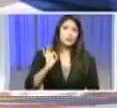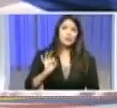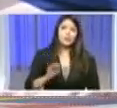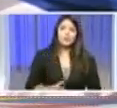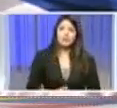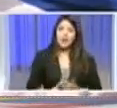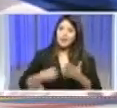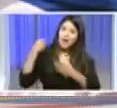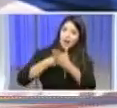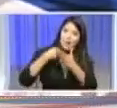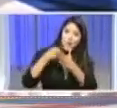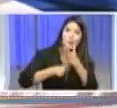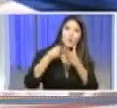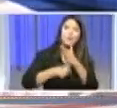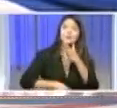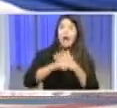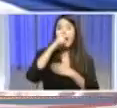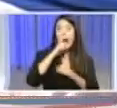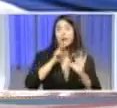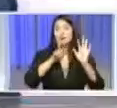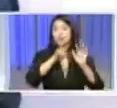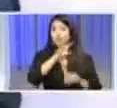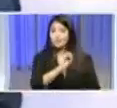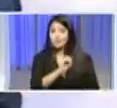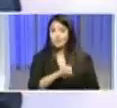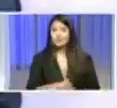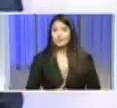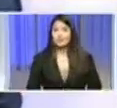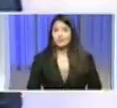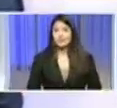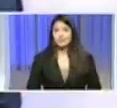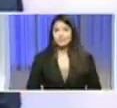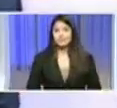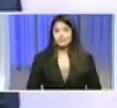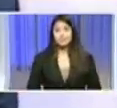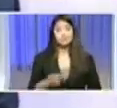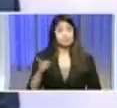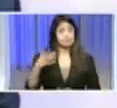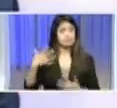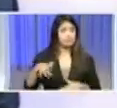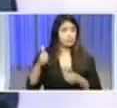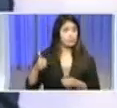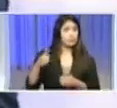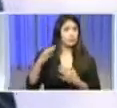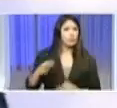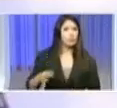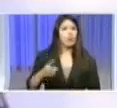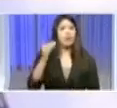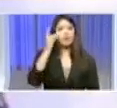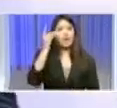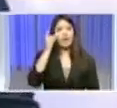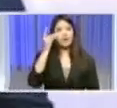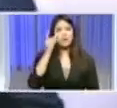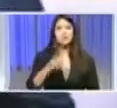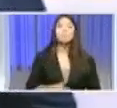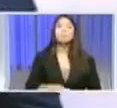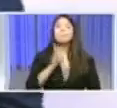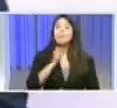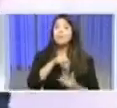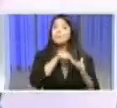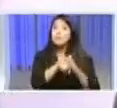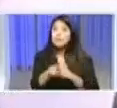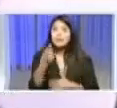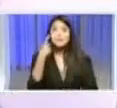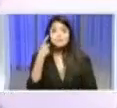de las luchas populares de los años 70. Es una leyenda viva, don Darío Viva. Entonces hay que meterse,